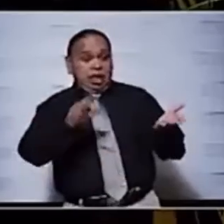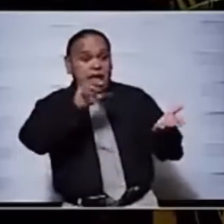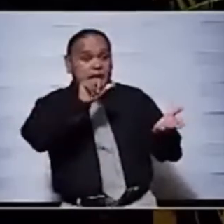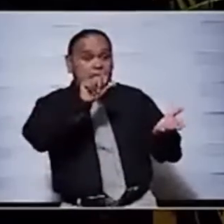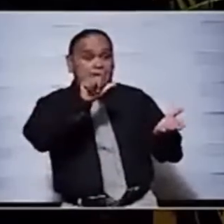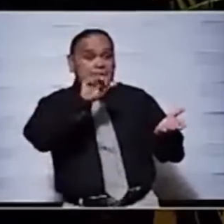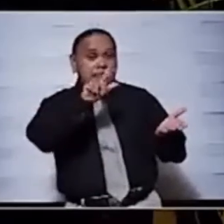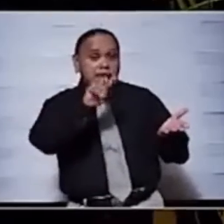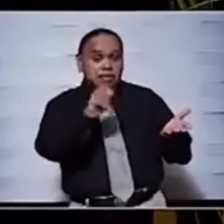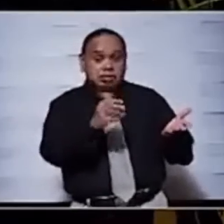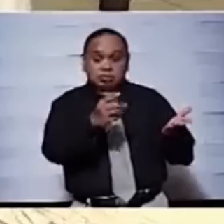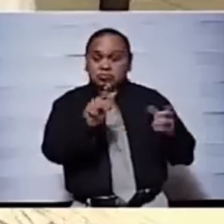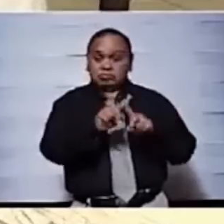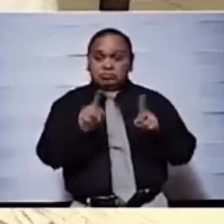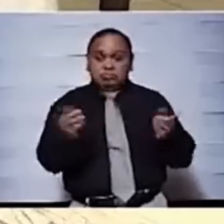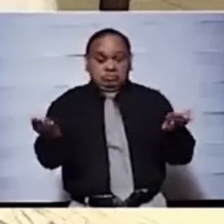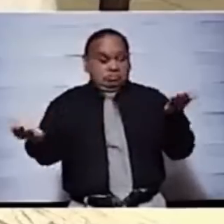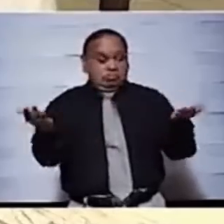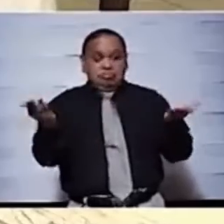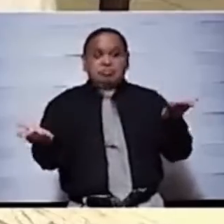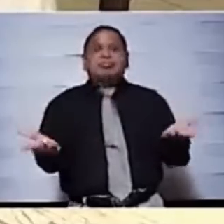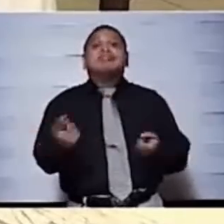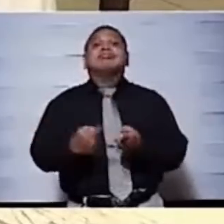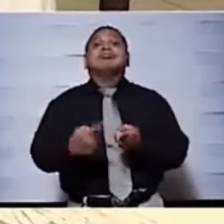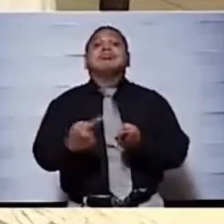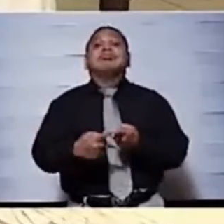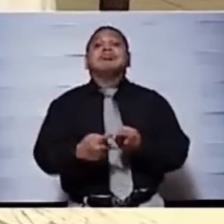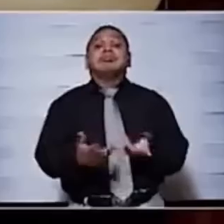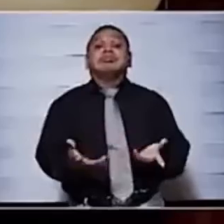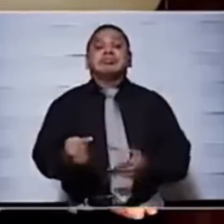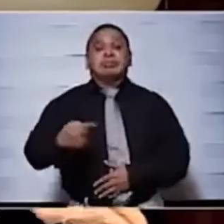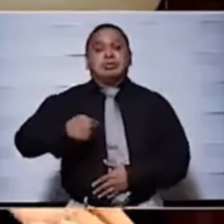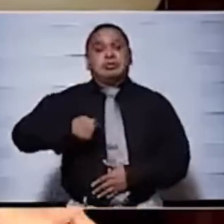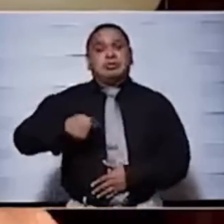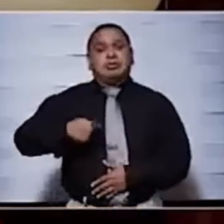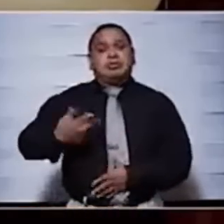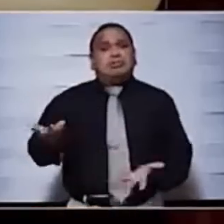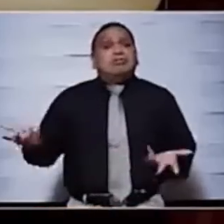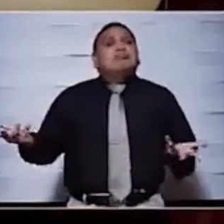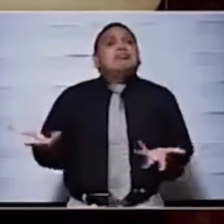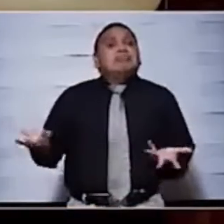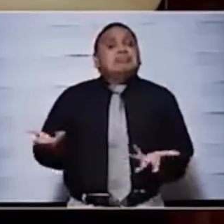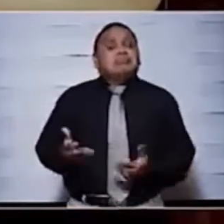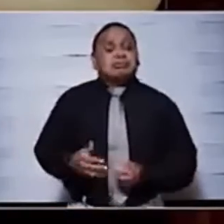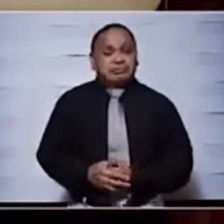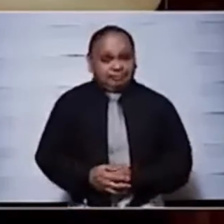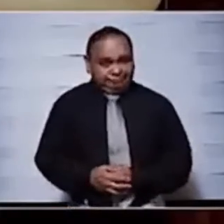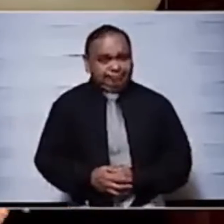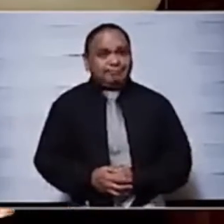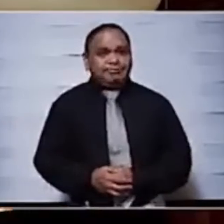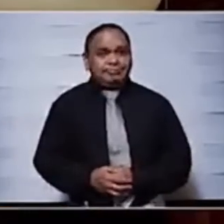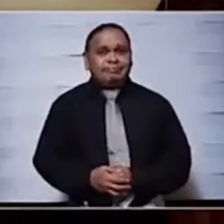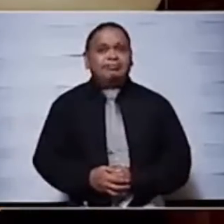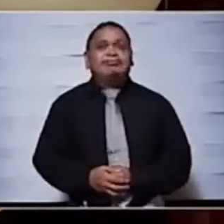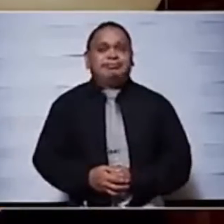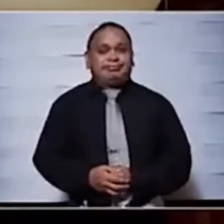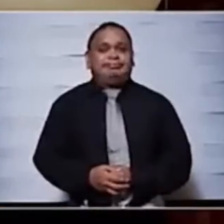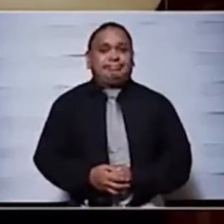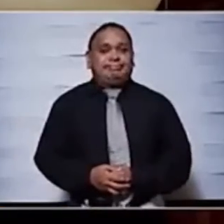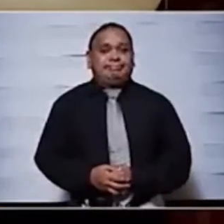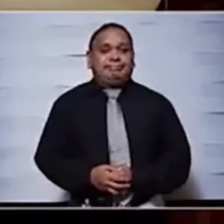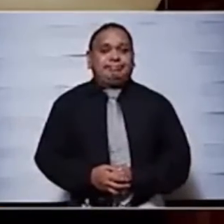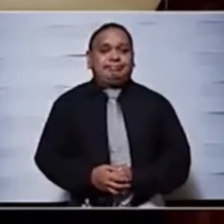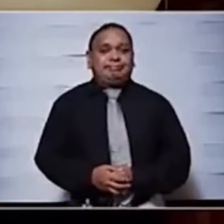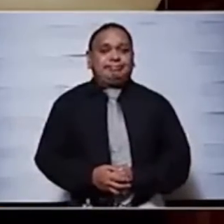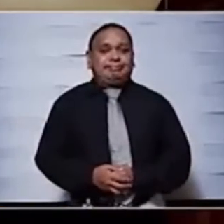Sí, totalmente. ¿Qué hice? ¿No? Pero todo esto que viene desde